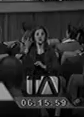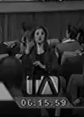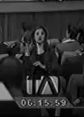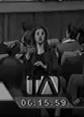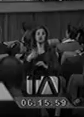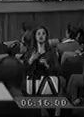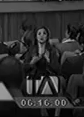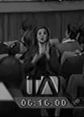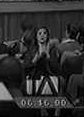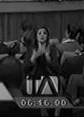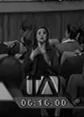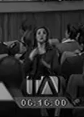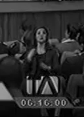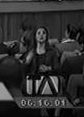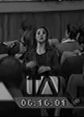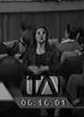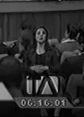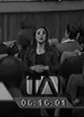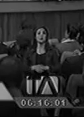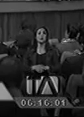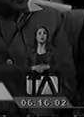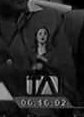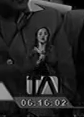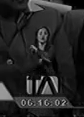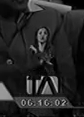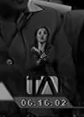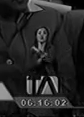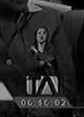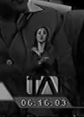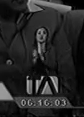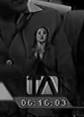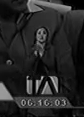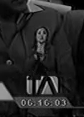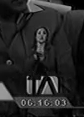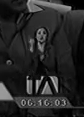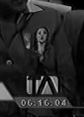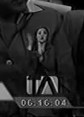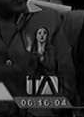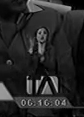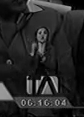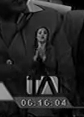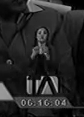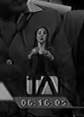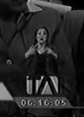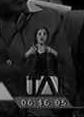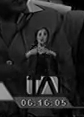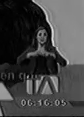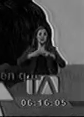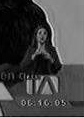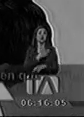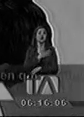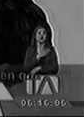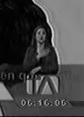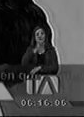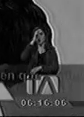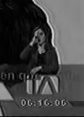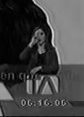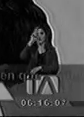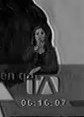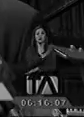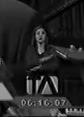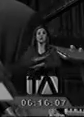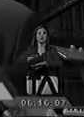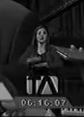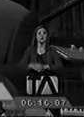ejemplo. Como parte de esta campaña, se busca brindar herramientas a los profesores para que puedan entablar una relación de confianza y respeto con sus